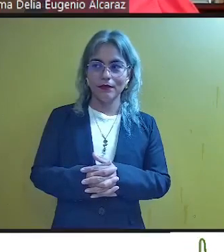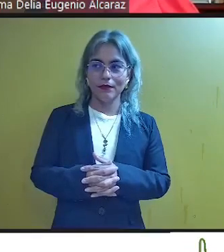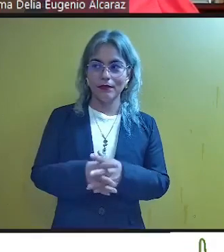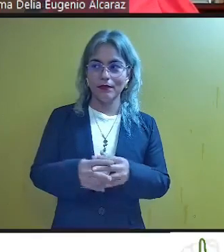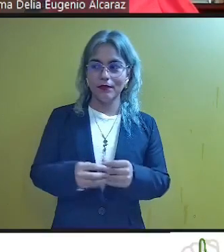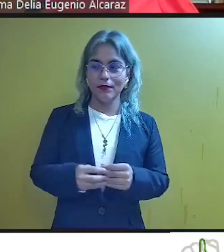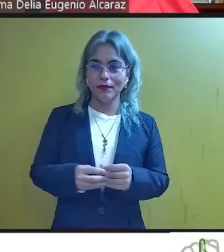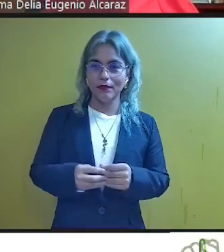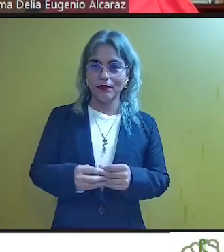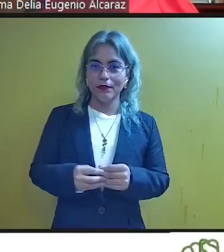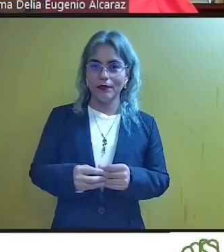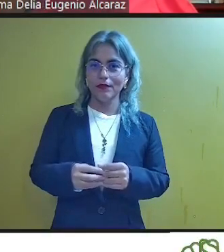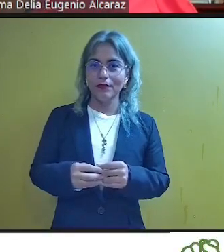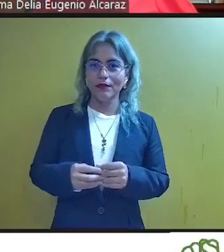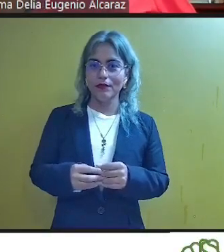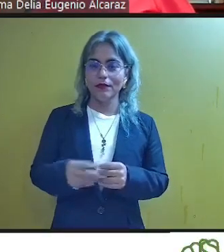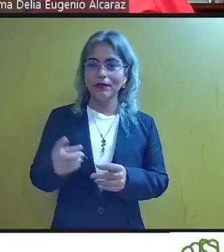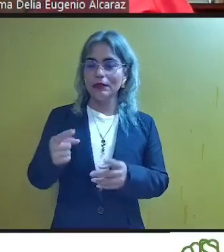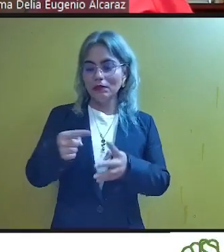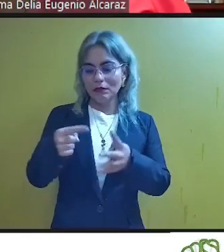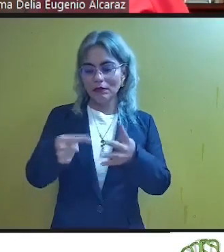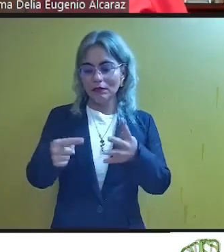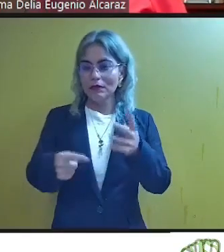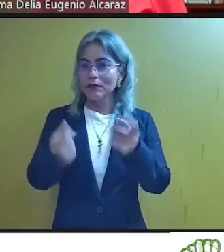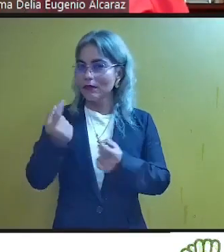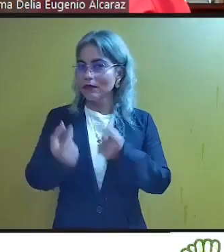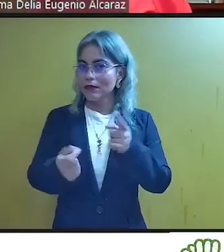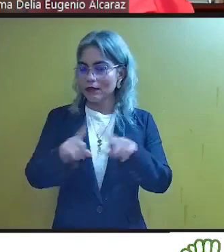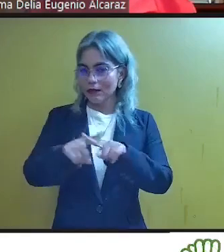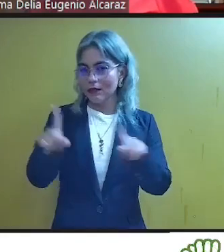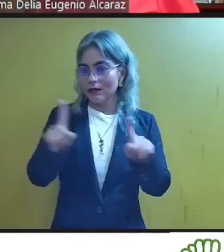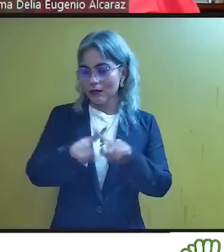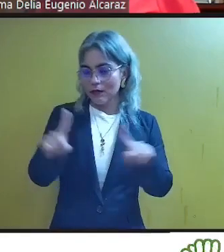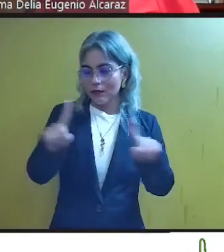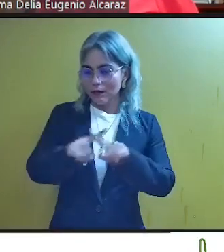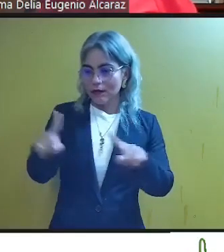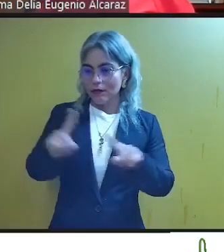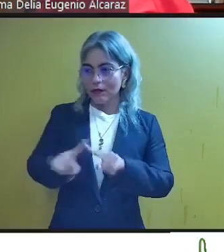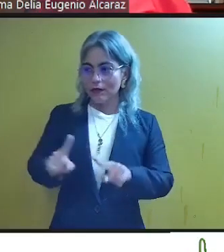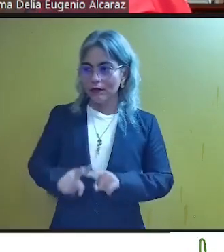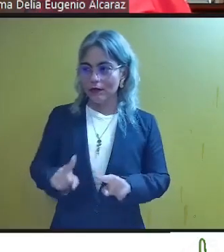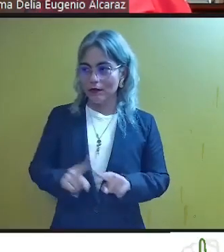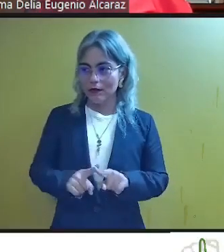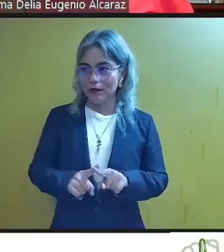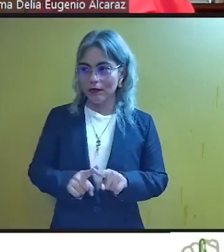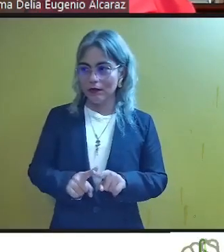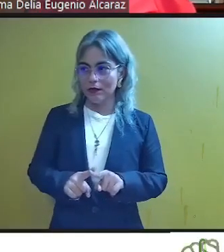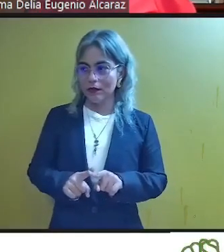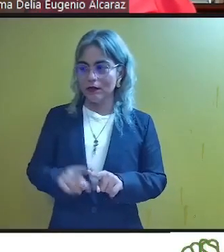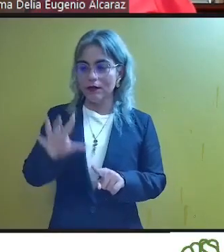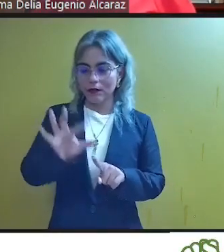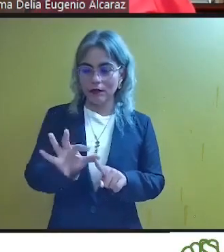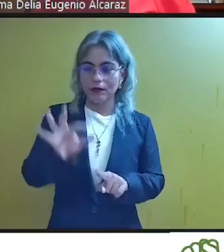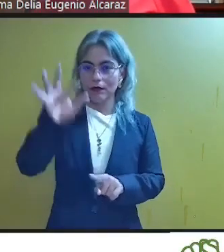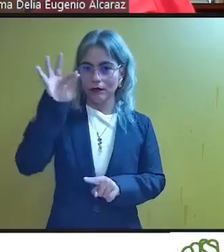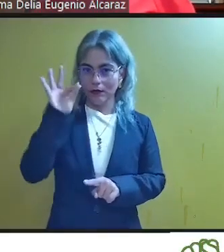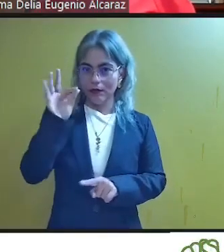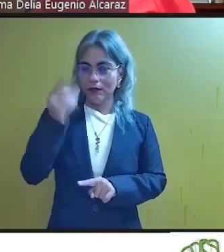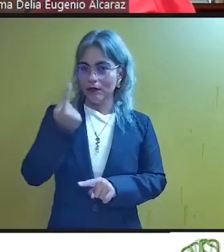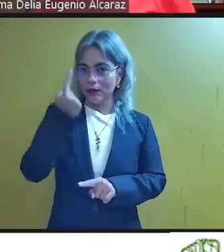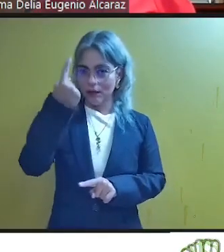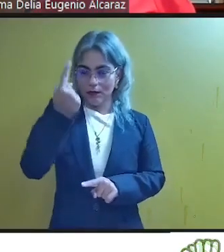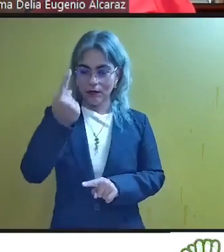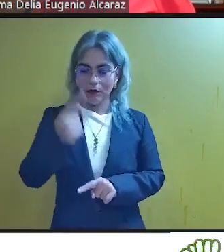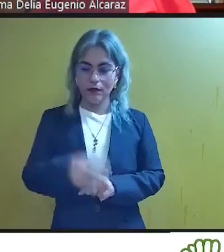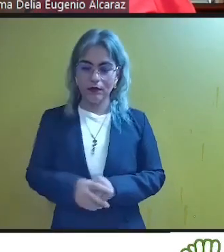elementos diferentes. Y aquí quiero destacar únicamente